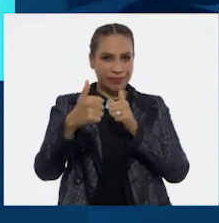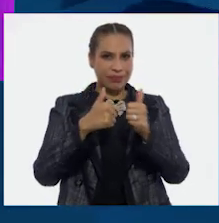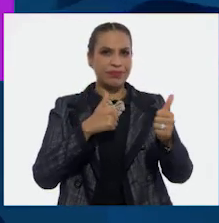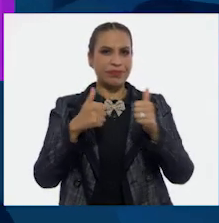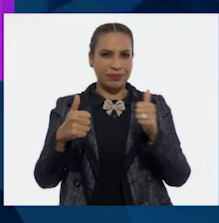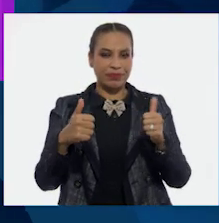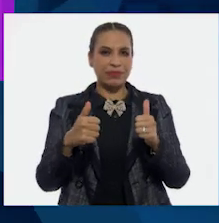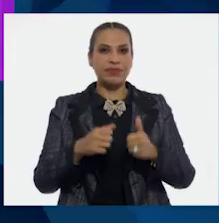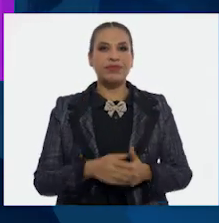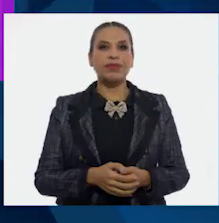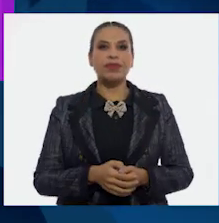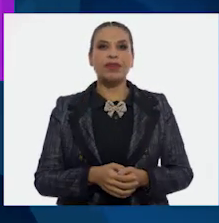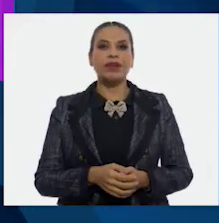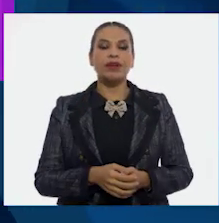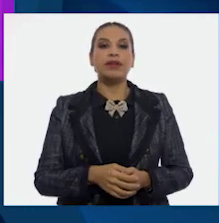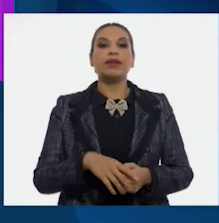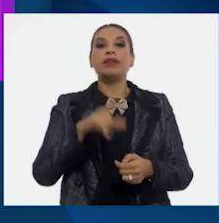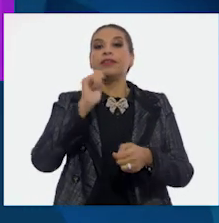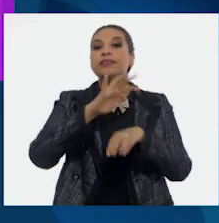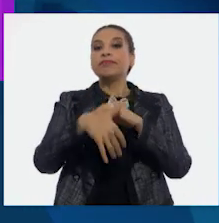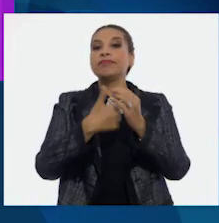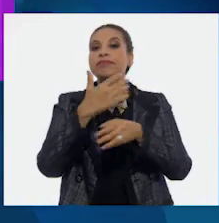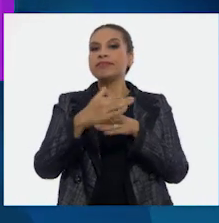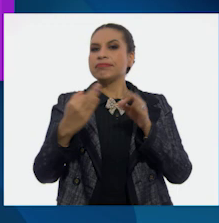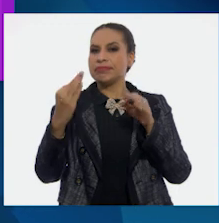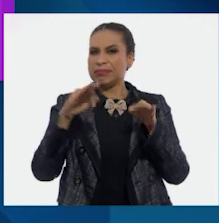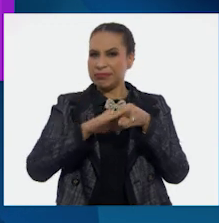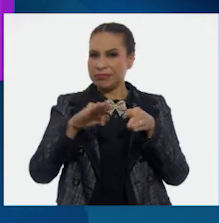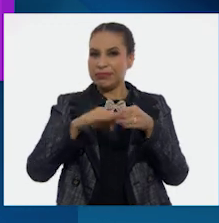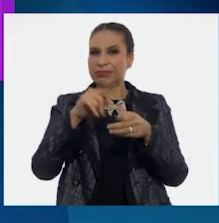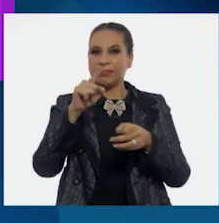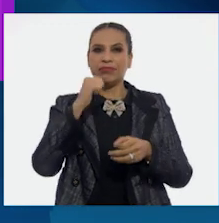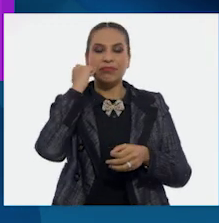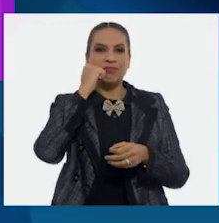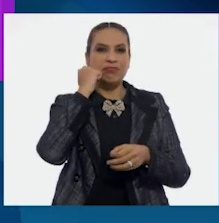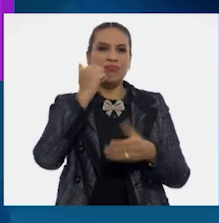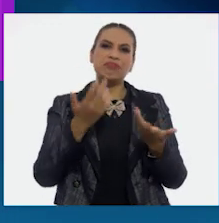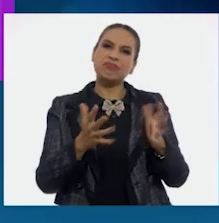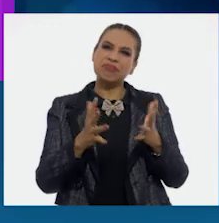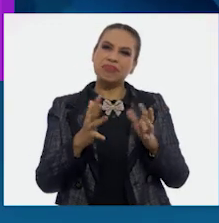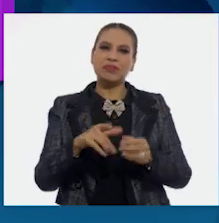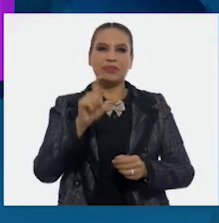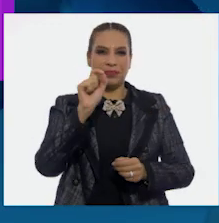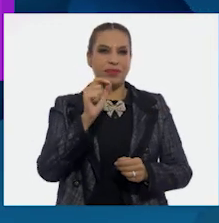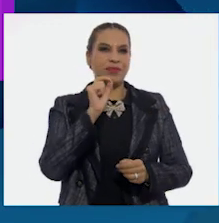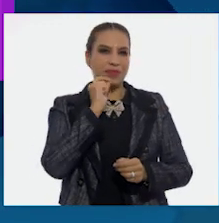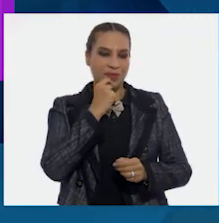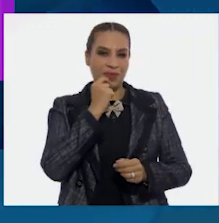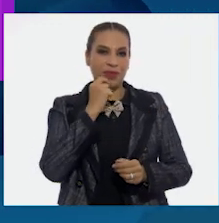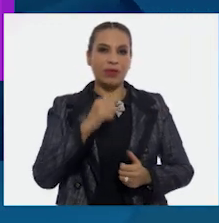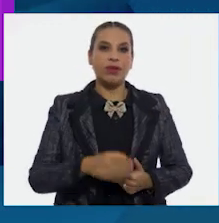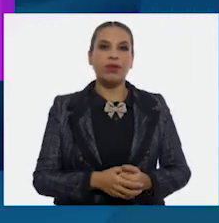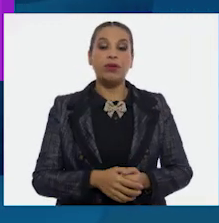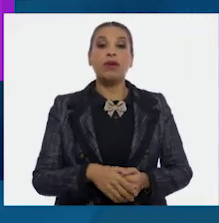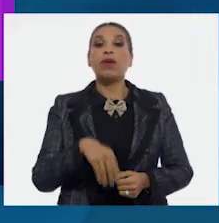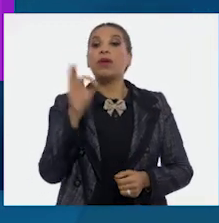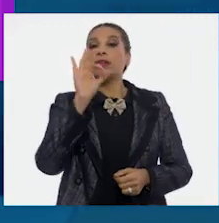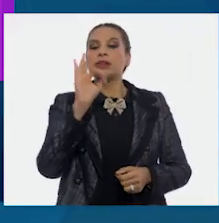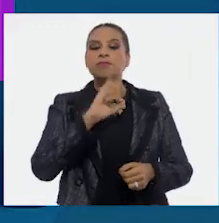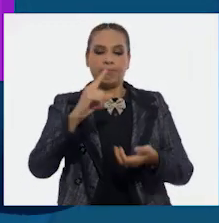distancia. Lávate las manos muy seguido con agua y jabón por lo menos durante 20 segundos. O